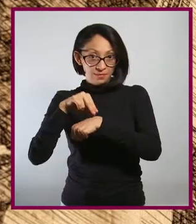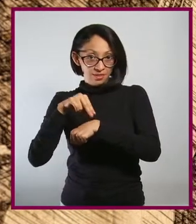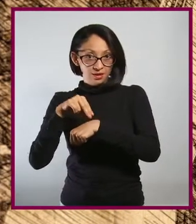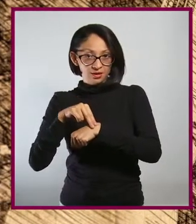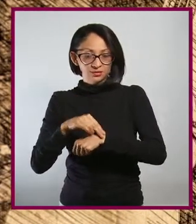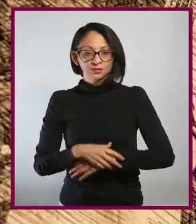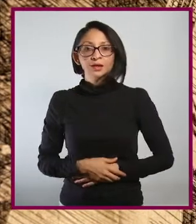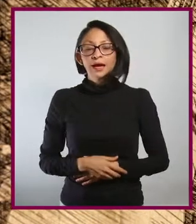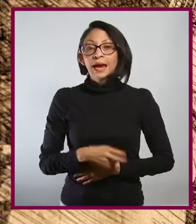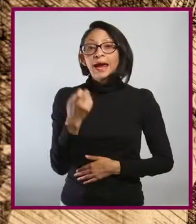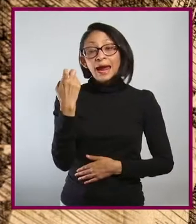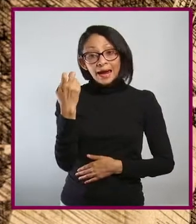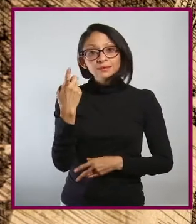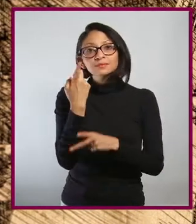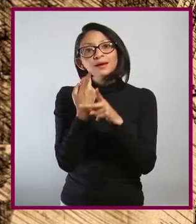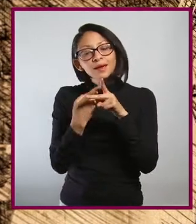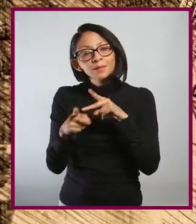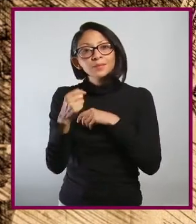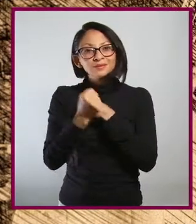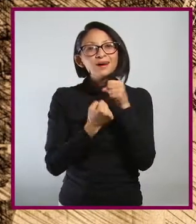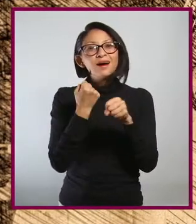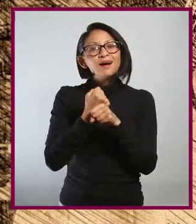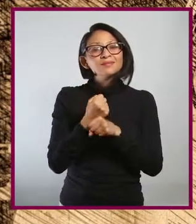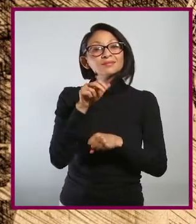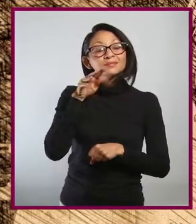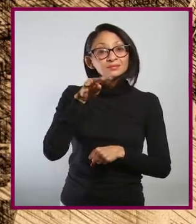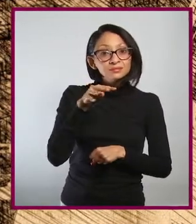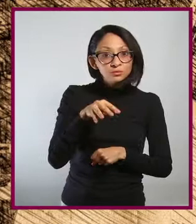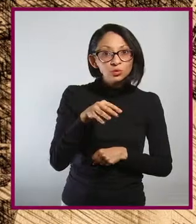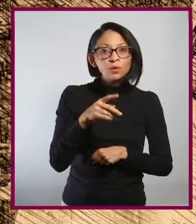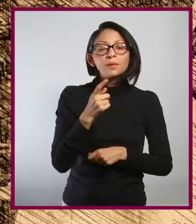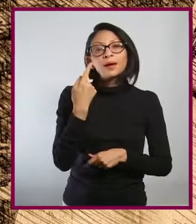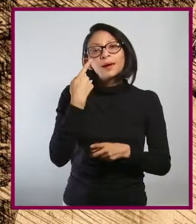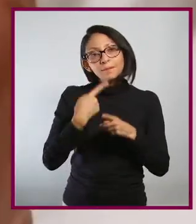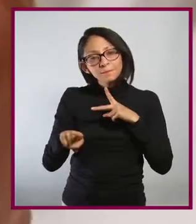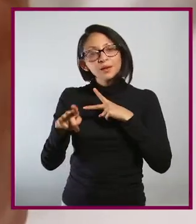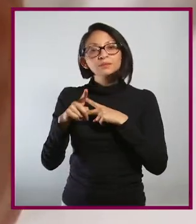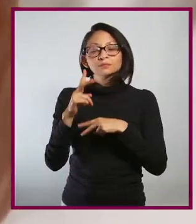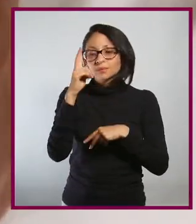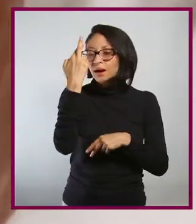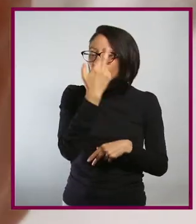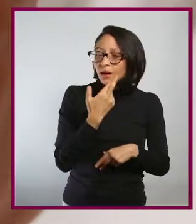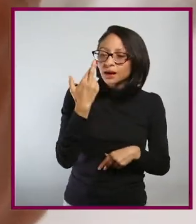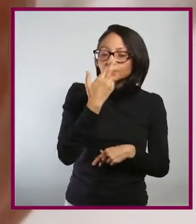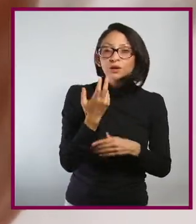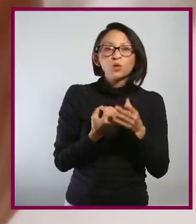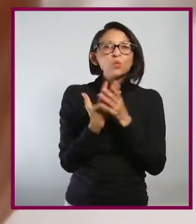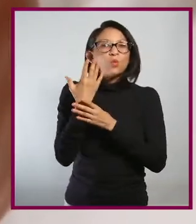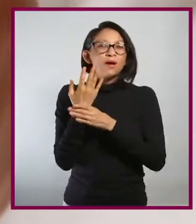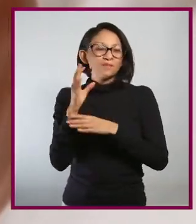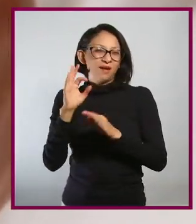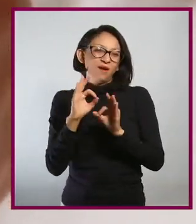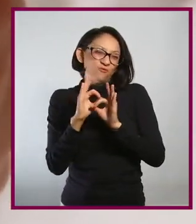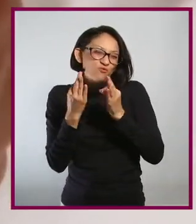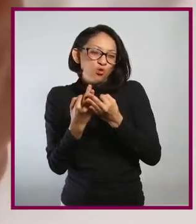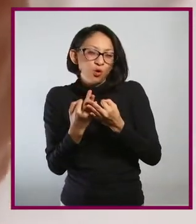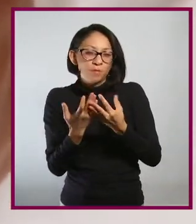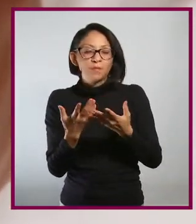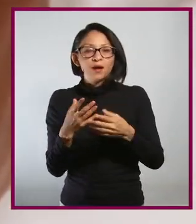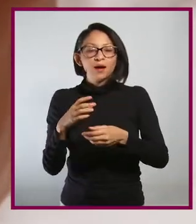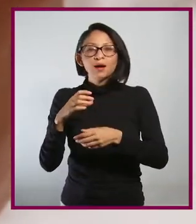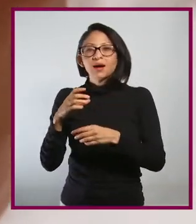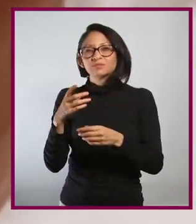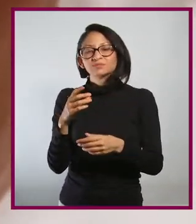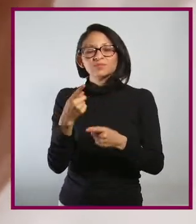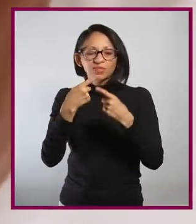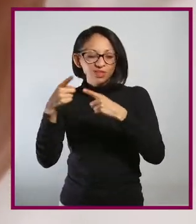el siglo XIX que se comenzaron a medir los signos vitales con mayor precisión. Se inventaron instrumentos y aparatos de